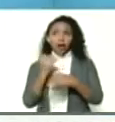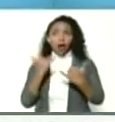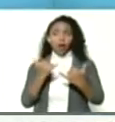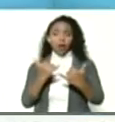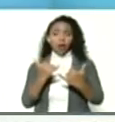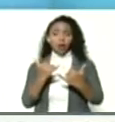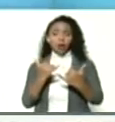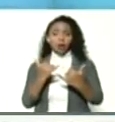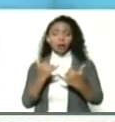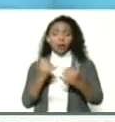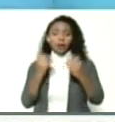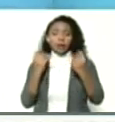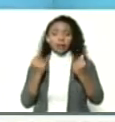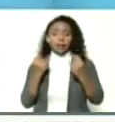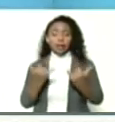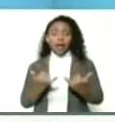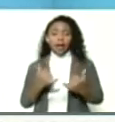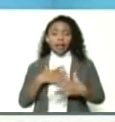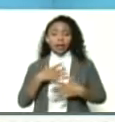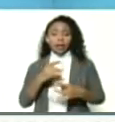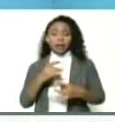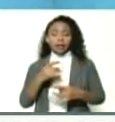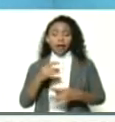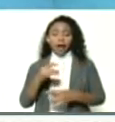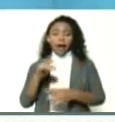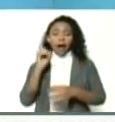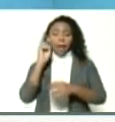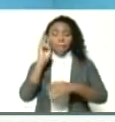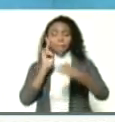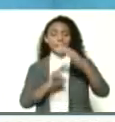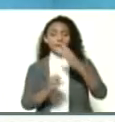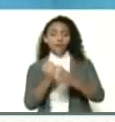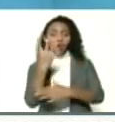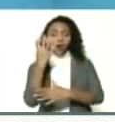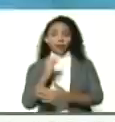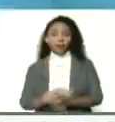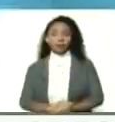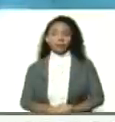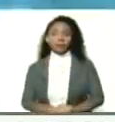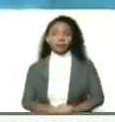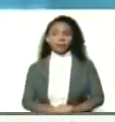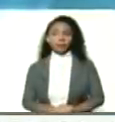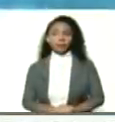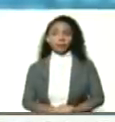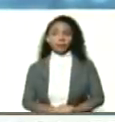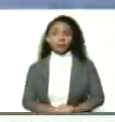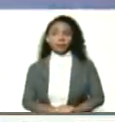ahora nos vamos inmediatamente con información de interés al Palacio de Miraflores.